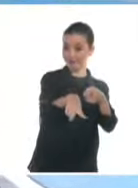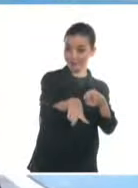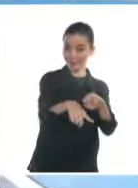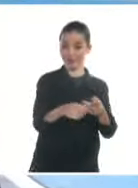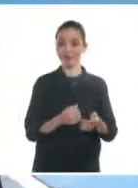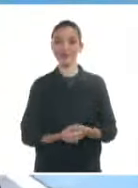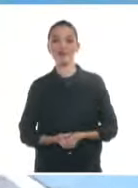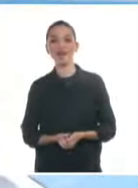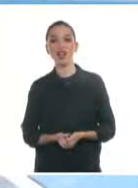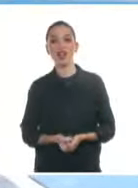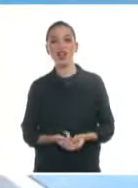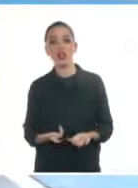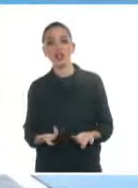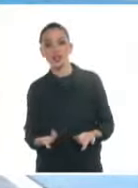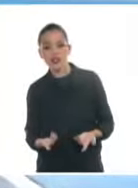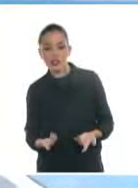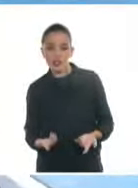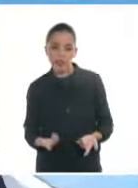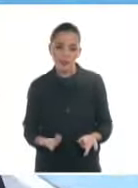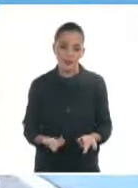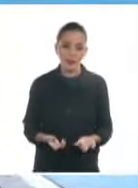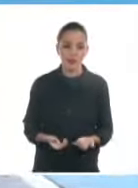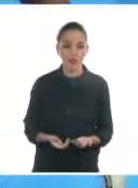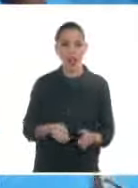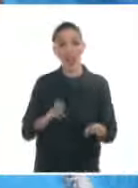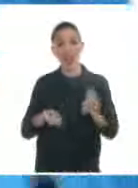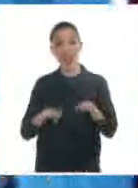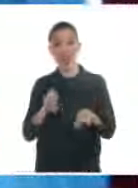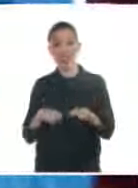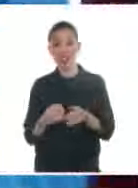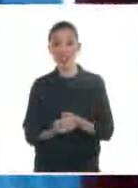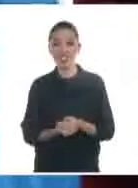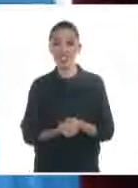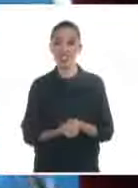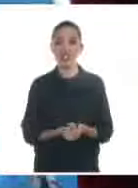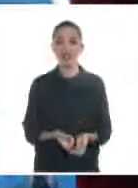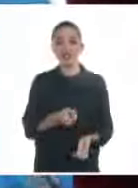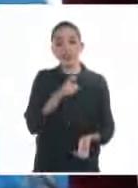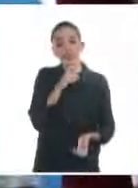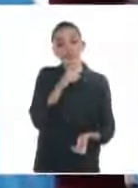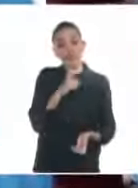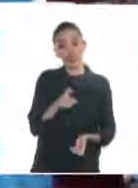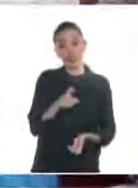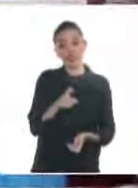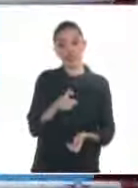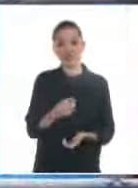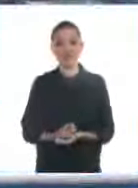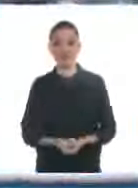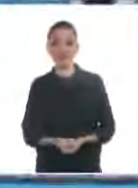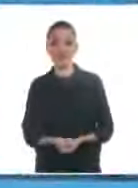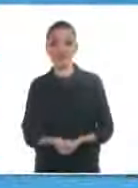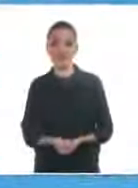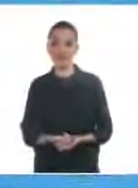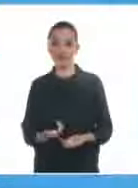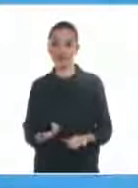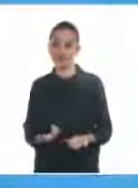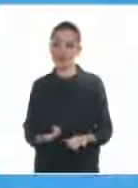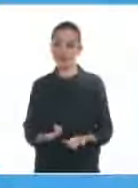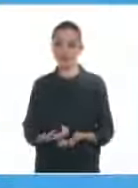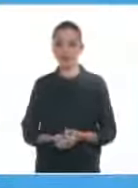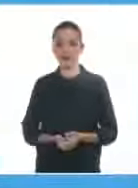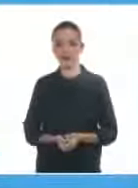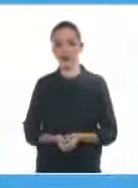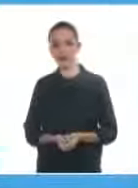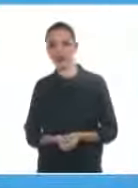se me hace difícil porque cuando le tiro los rectos se me caen por arriba y se me da el aire, pero eso ya